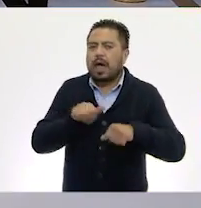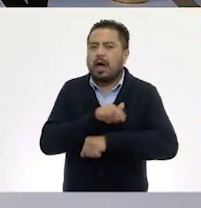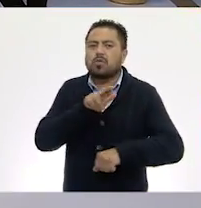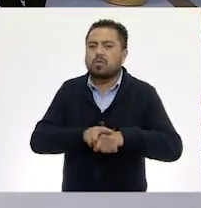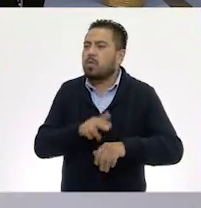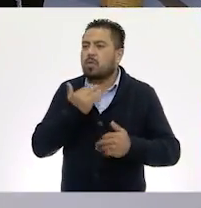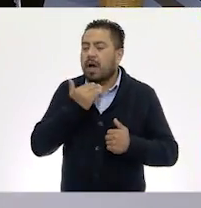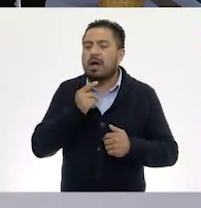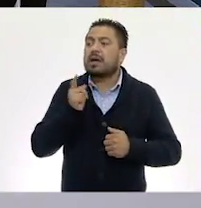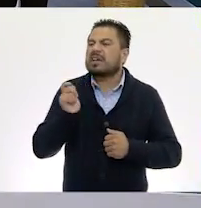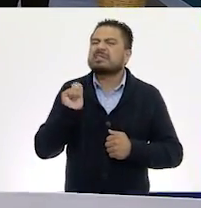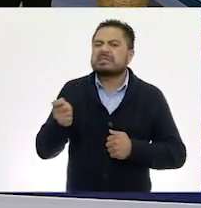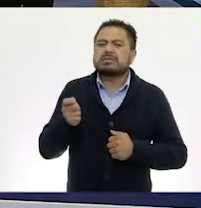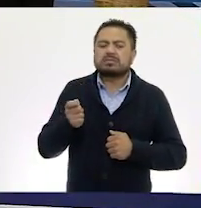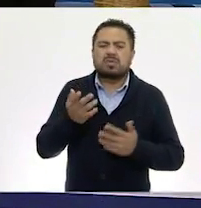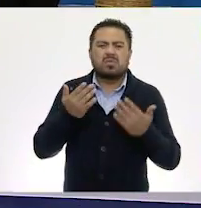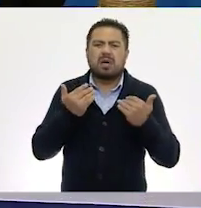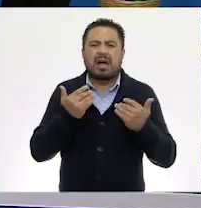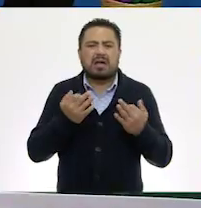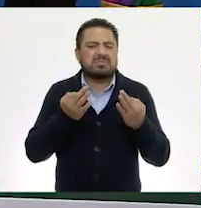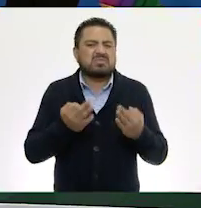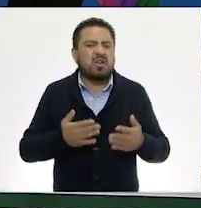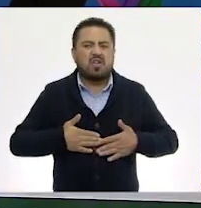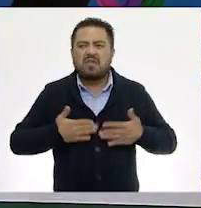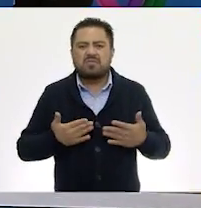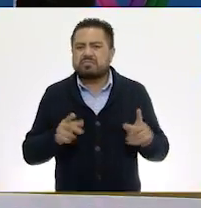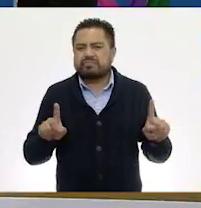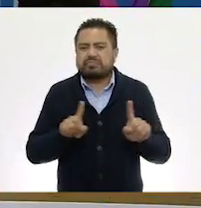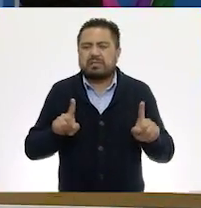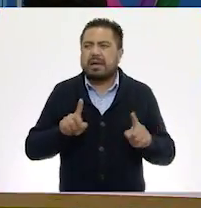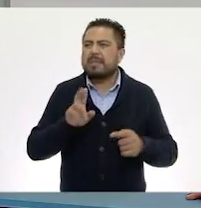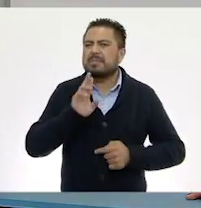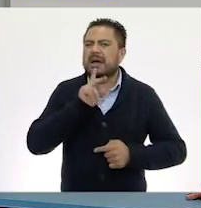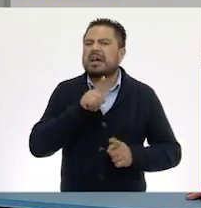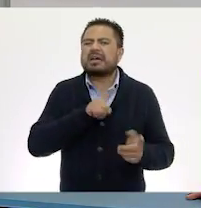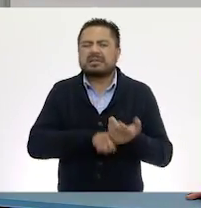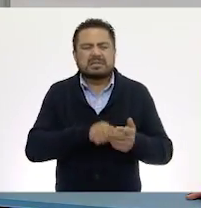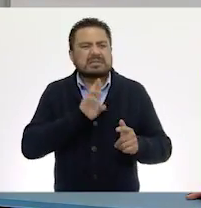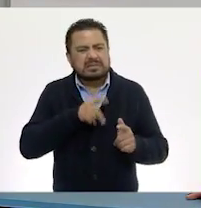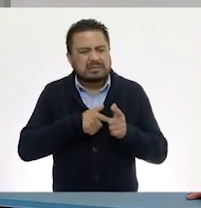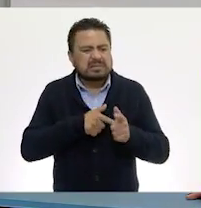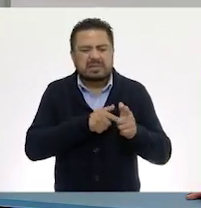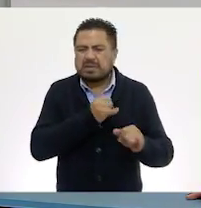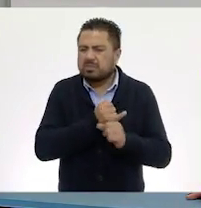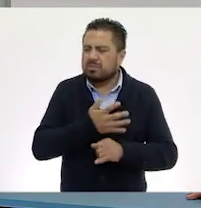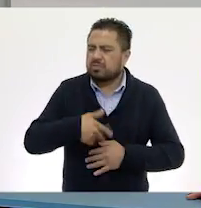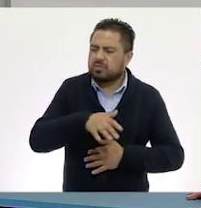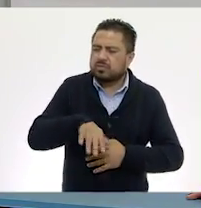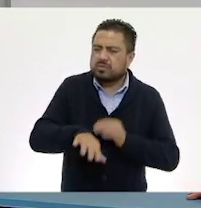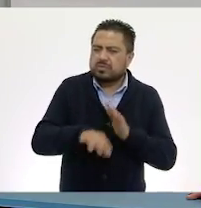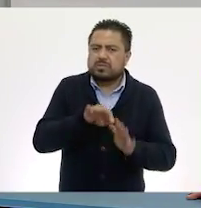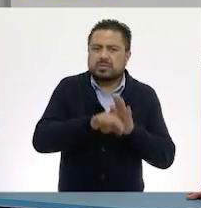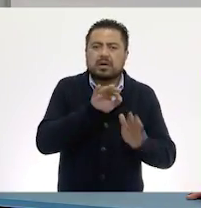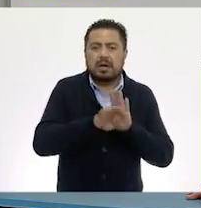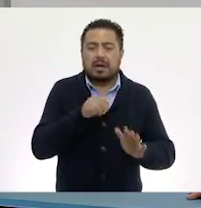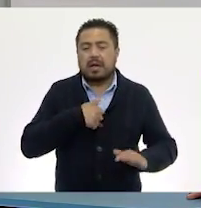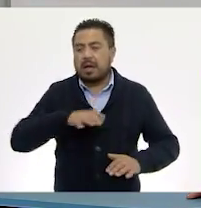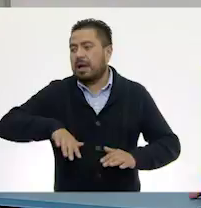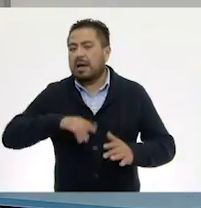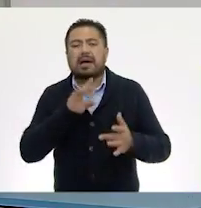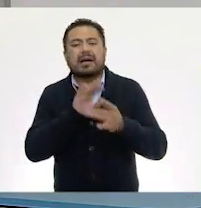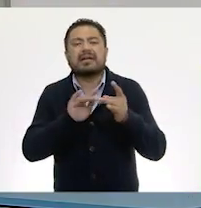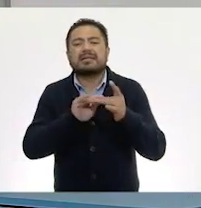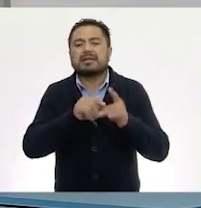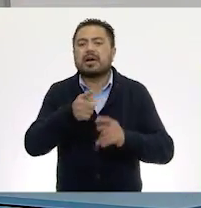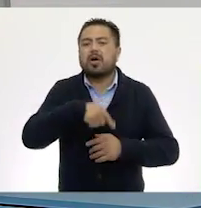podemos concluir que no es una fuente confiable. Y lo mejor es seguir buscando en la web. Yo les decía que al